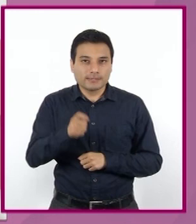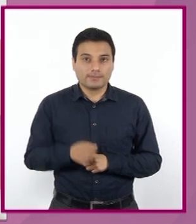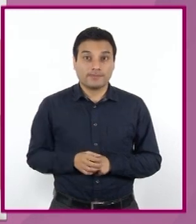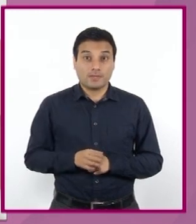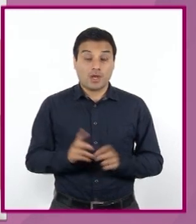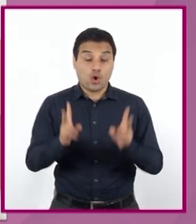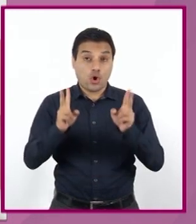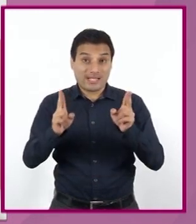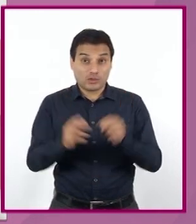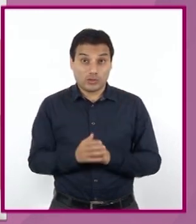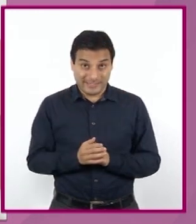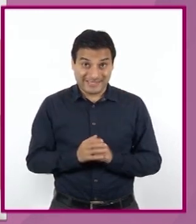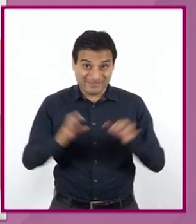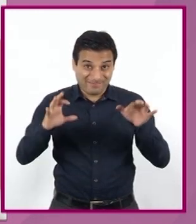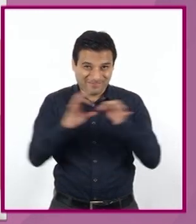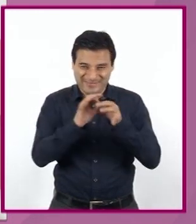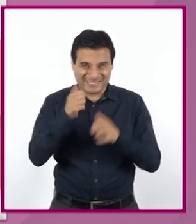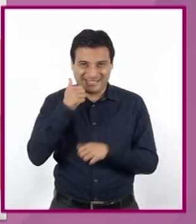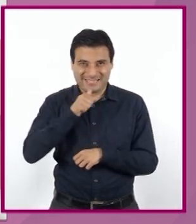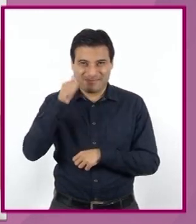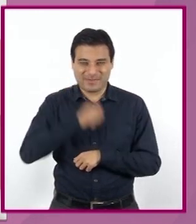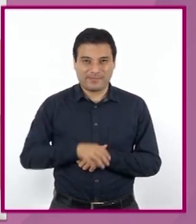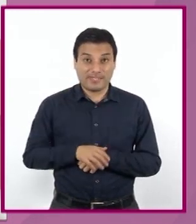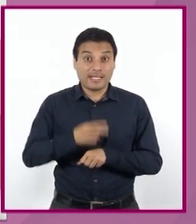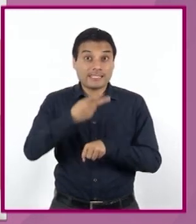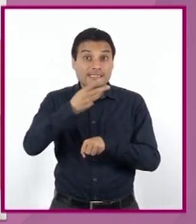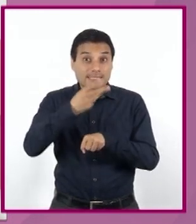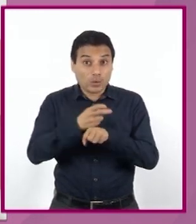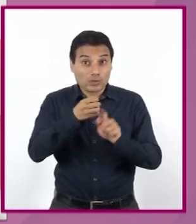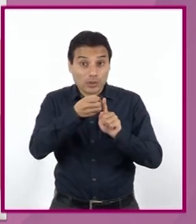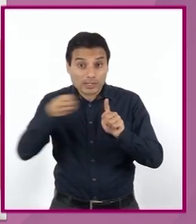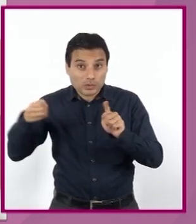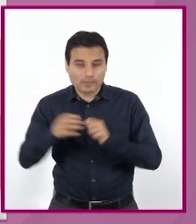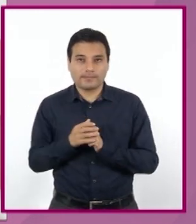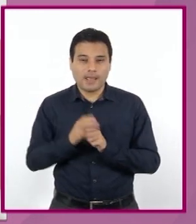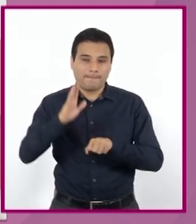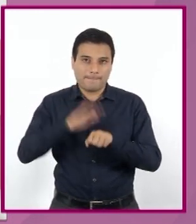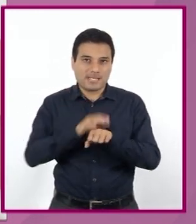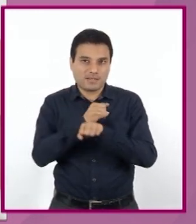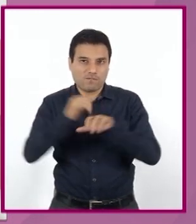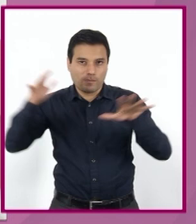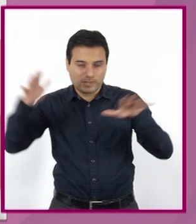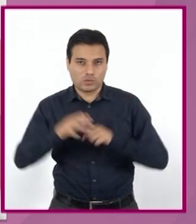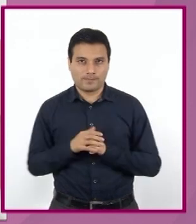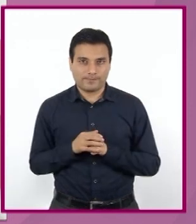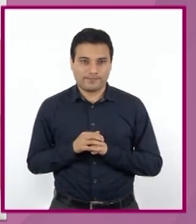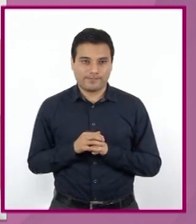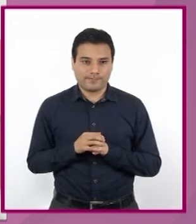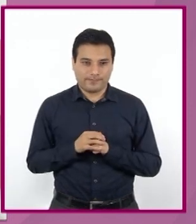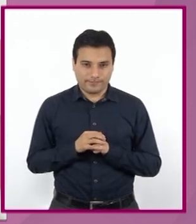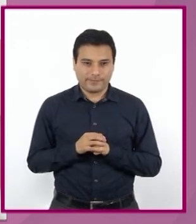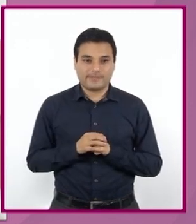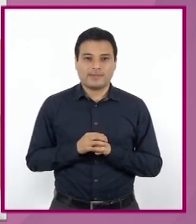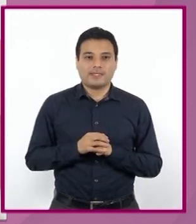oración. El segundo enunciado nos da más información sobre el primero, que, el qué, los